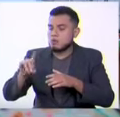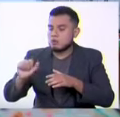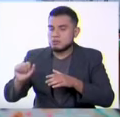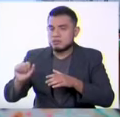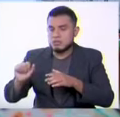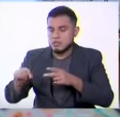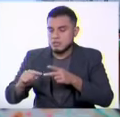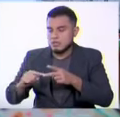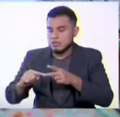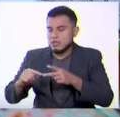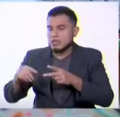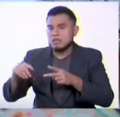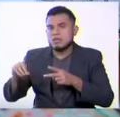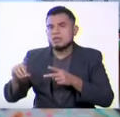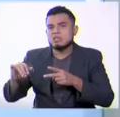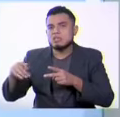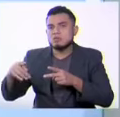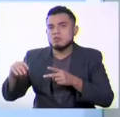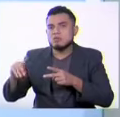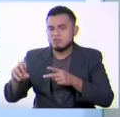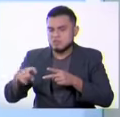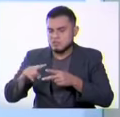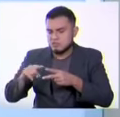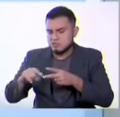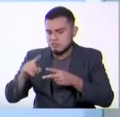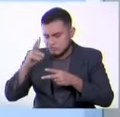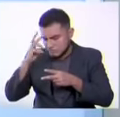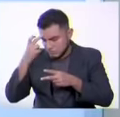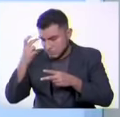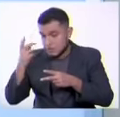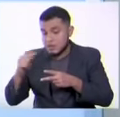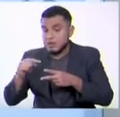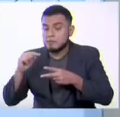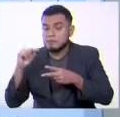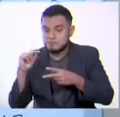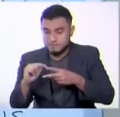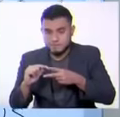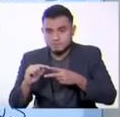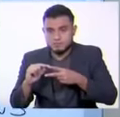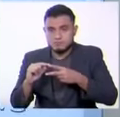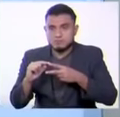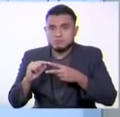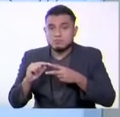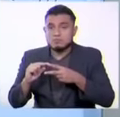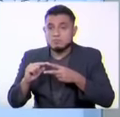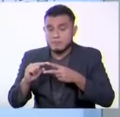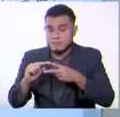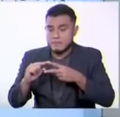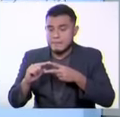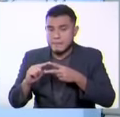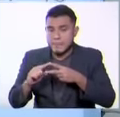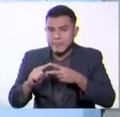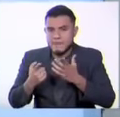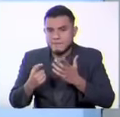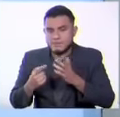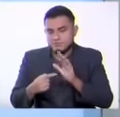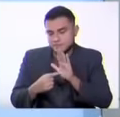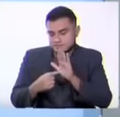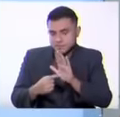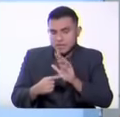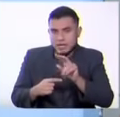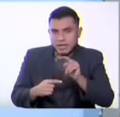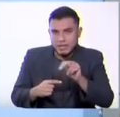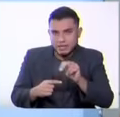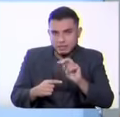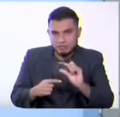diploides. ¿Qué significa esto? Las células haploides, representadas por la N